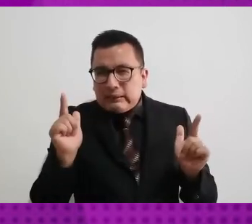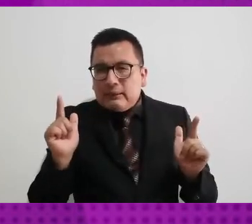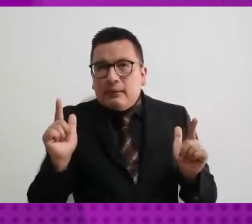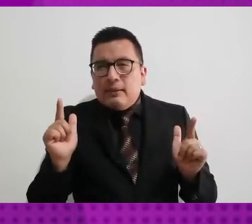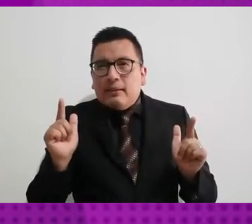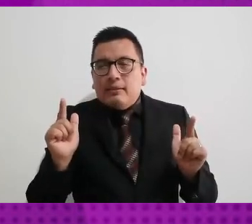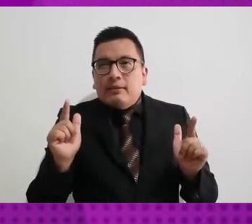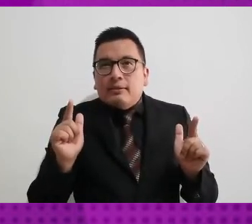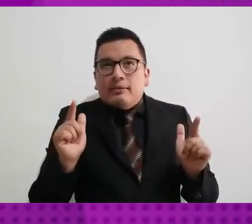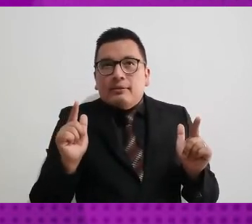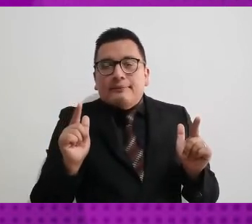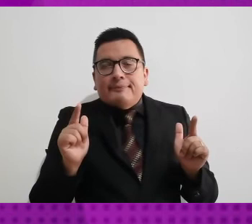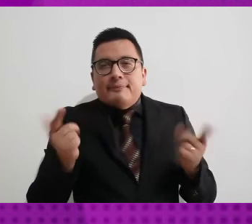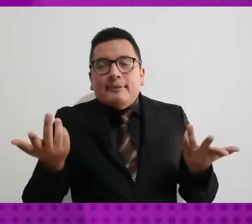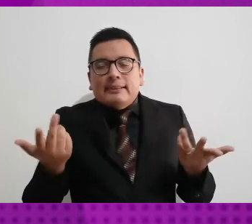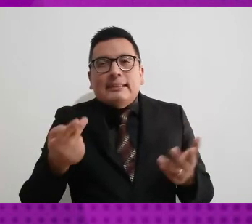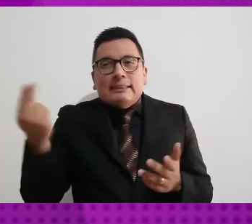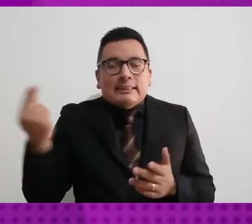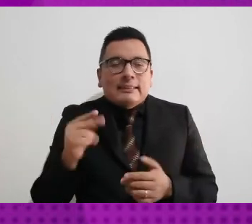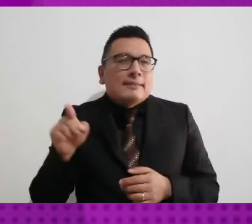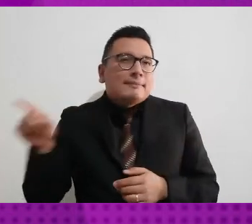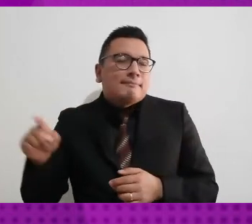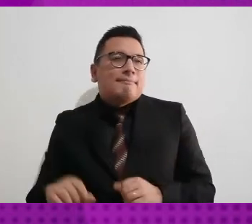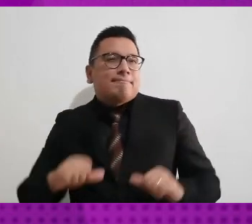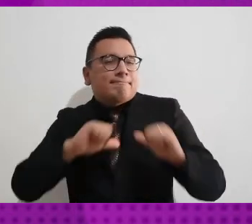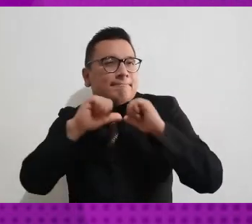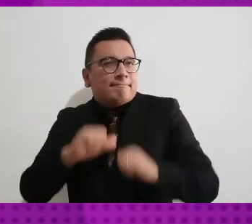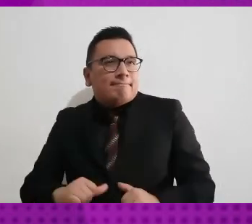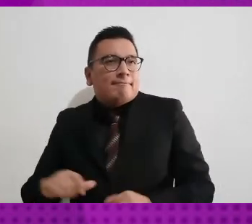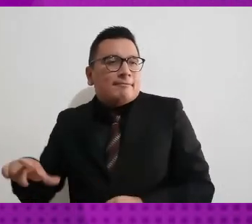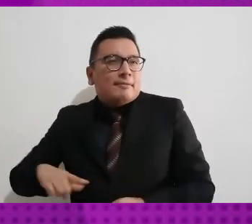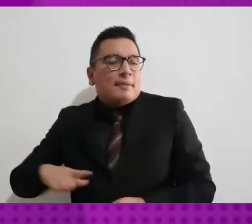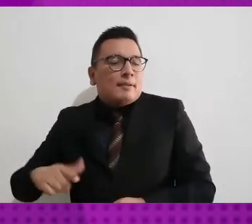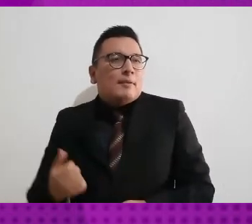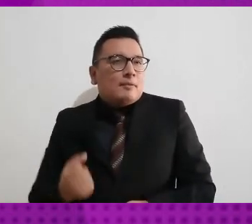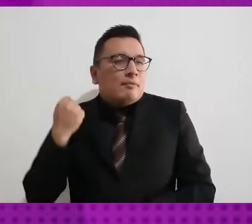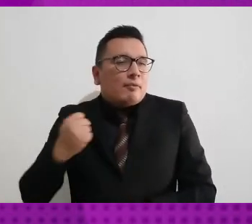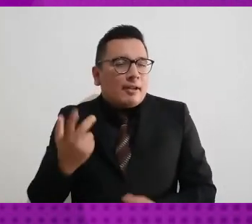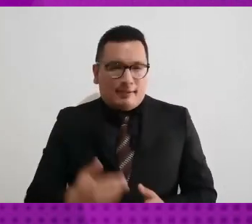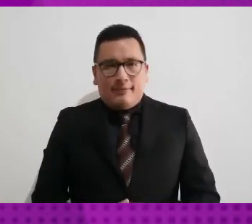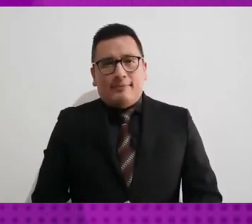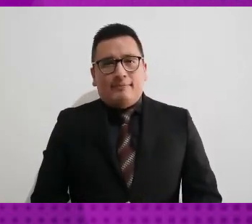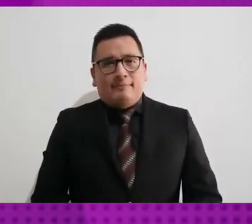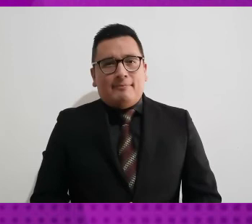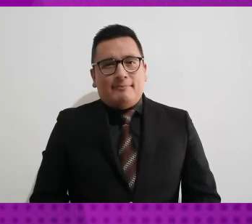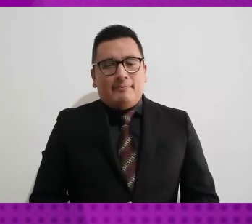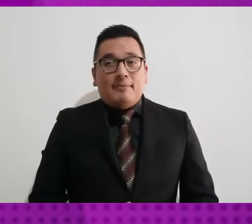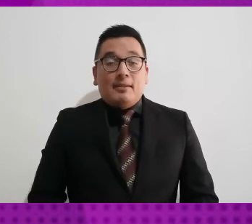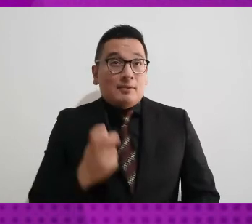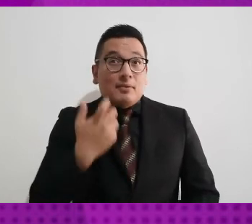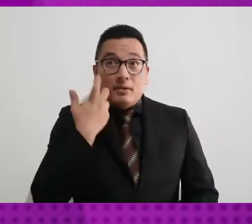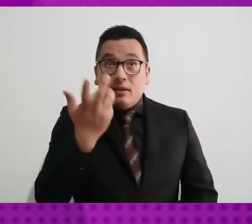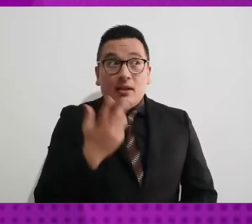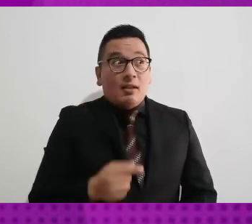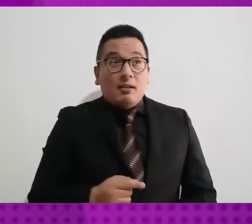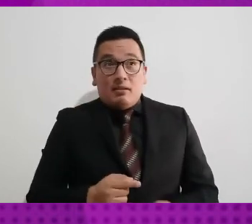en ninguna democracia del mundo, si no hay un Estado fuerte. es una precondición para que puedan